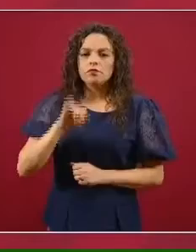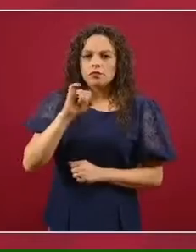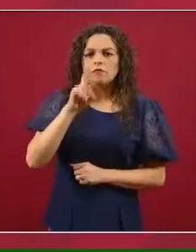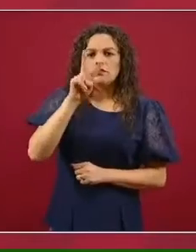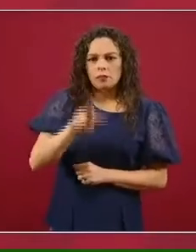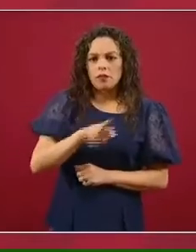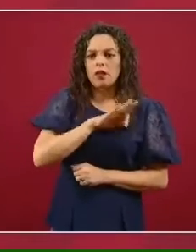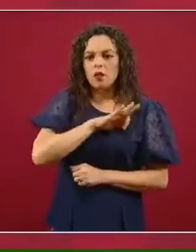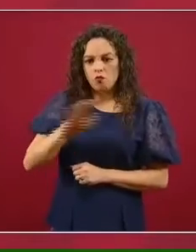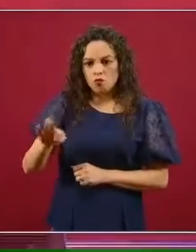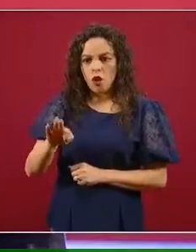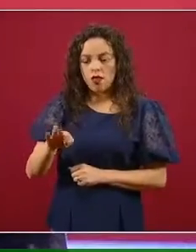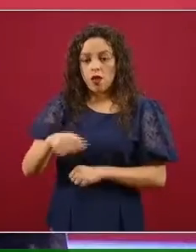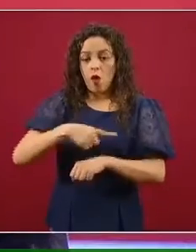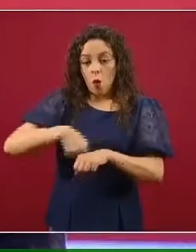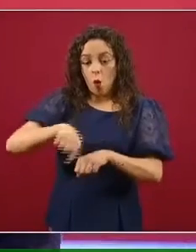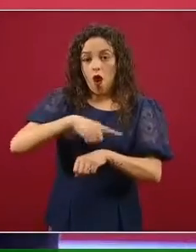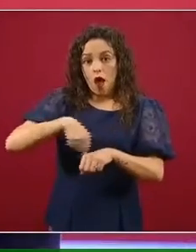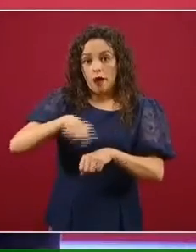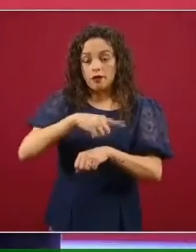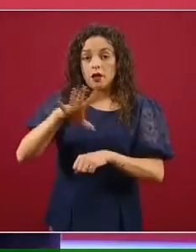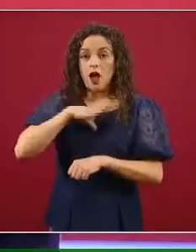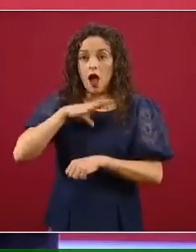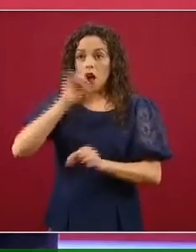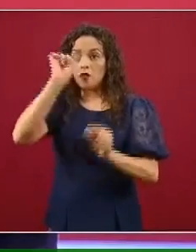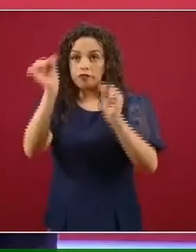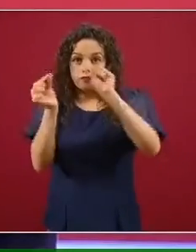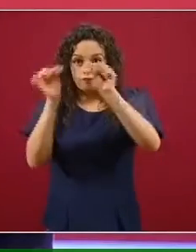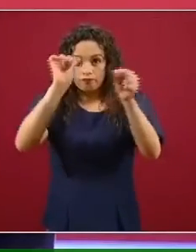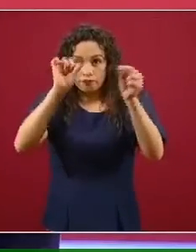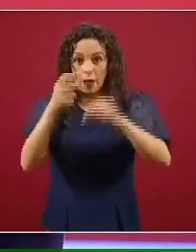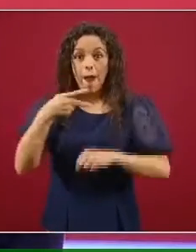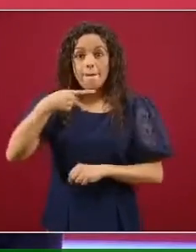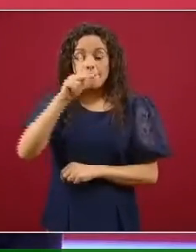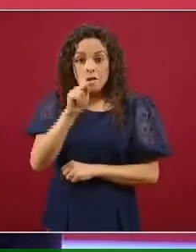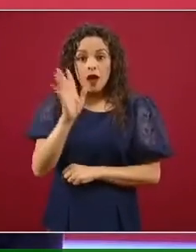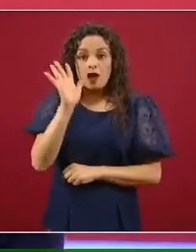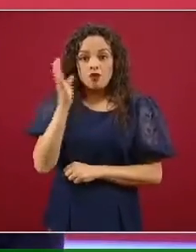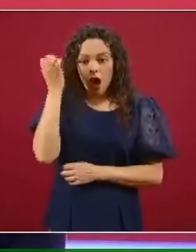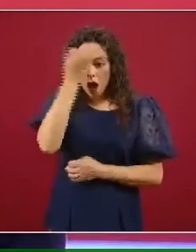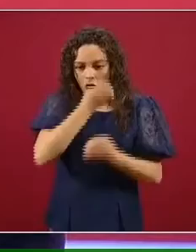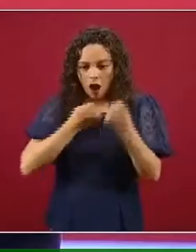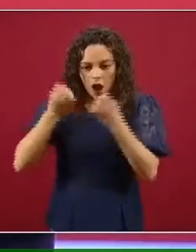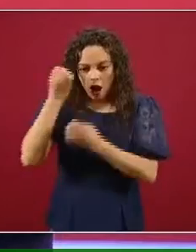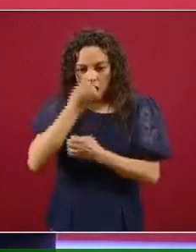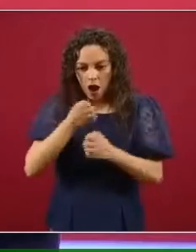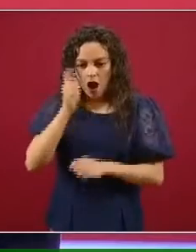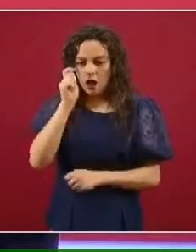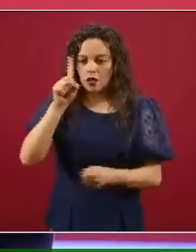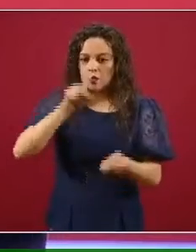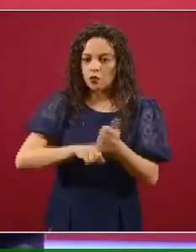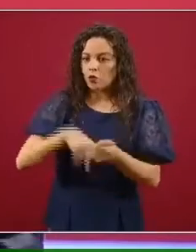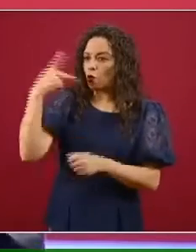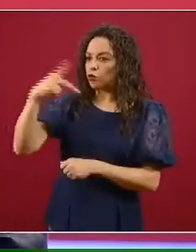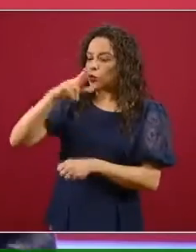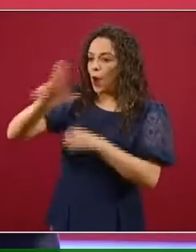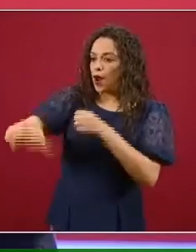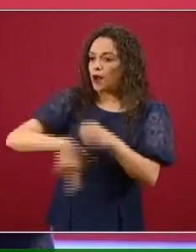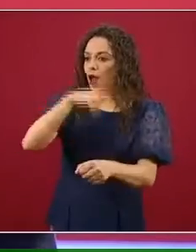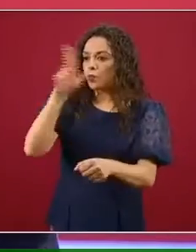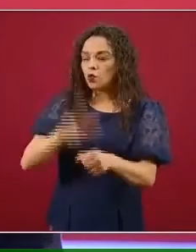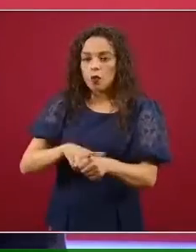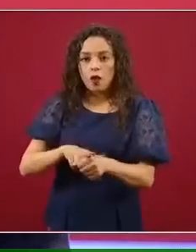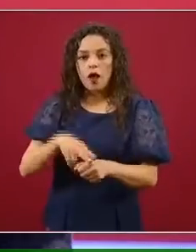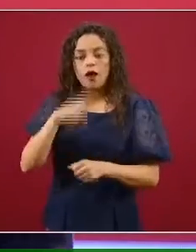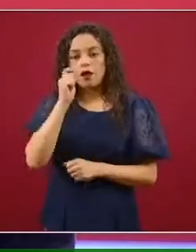esas partículas por varias horas. Sin embargo, estos estudios experimentales no logran reproducir las condiciones naturales en las